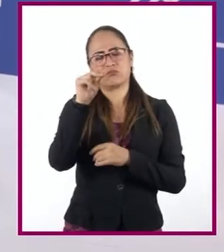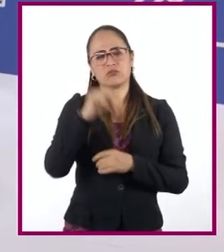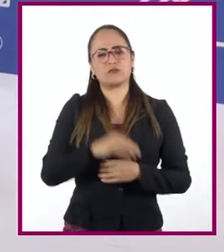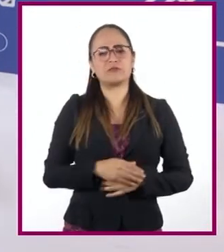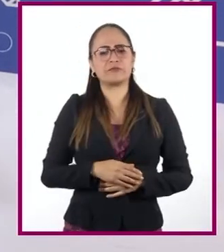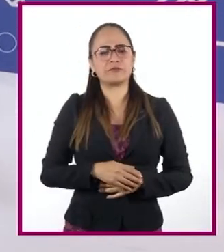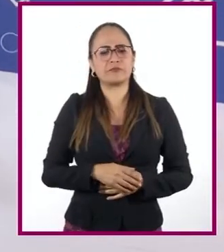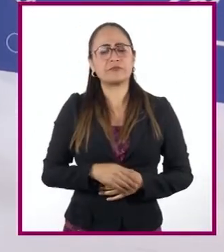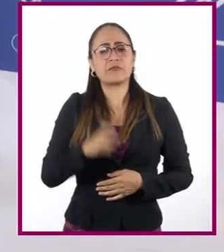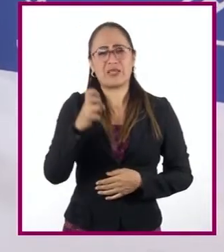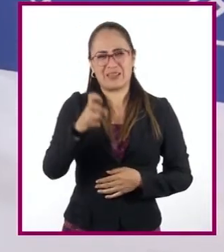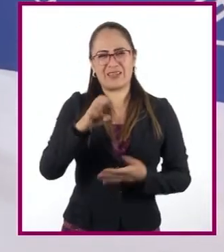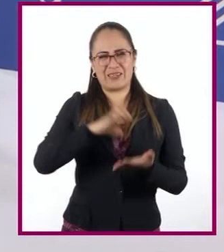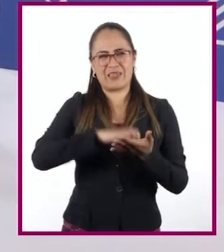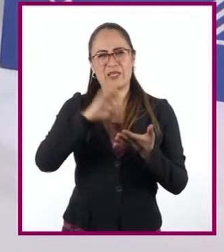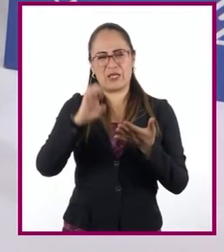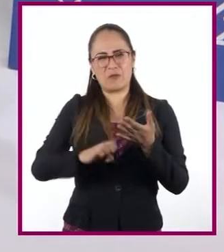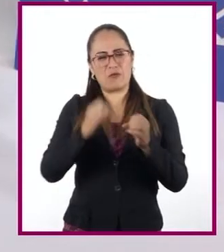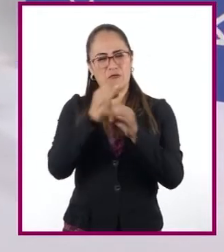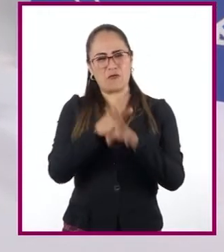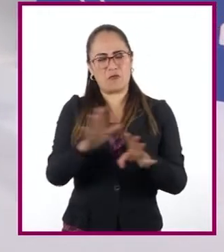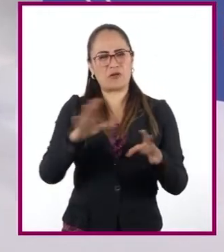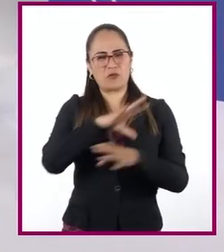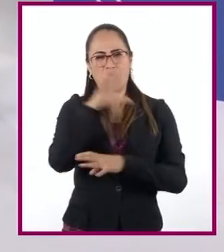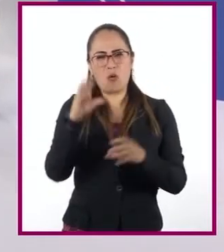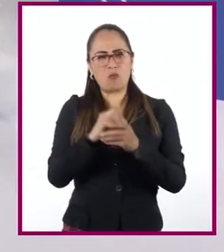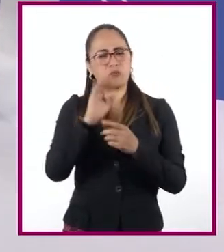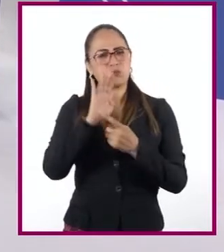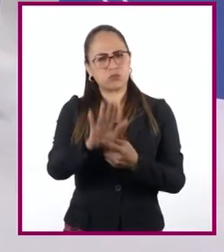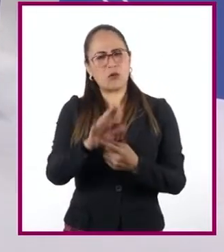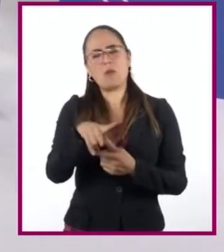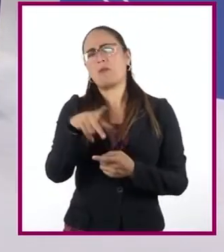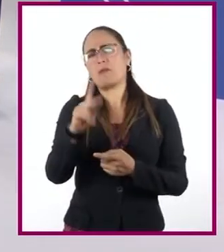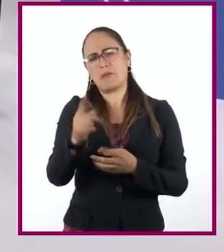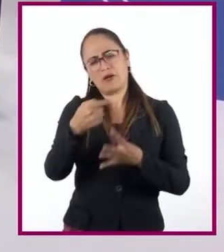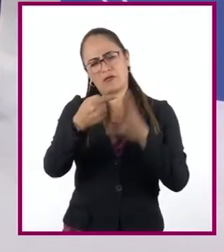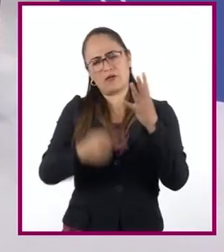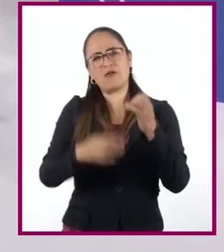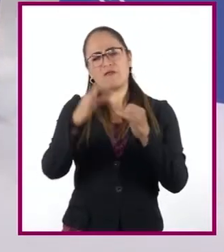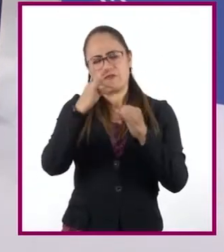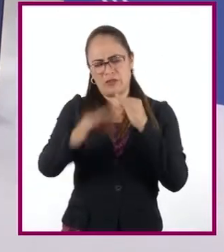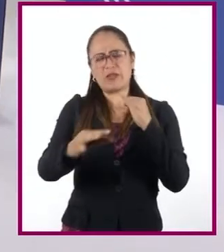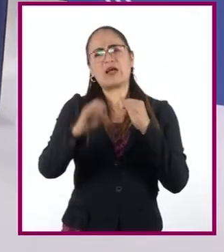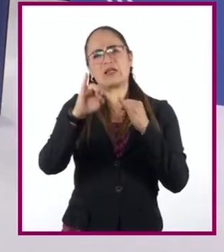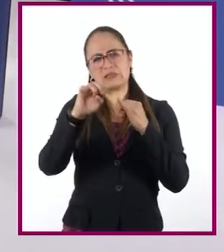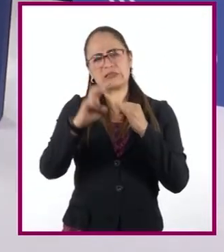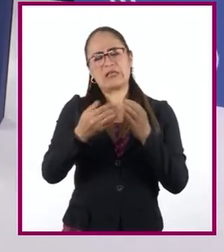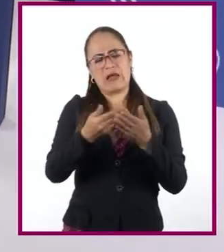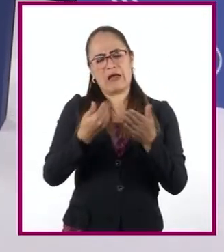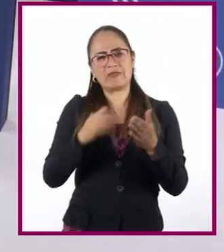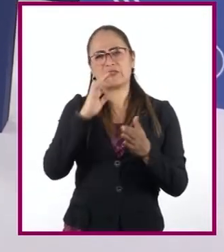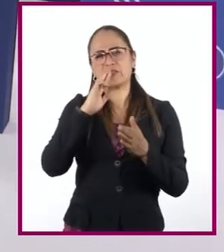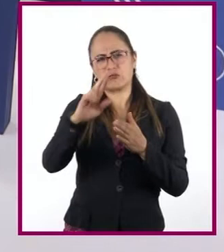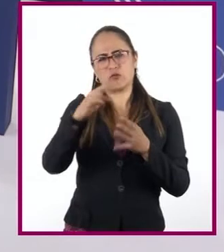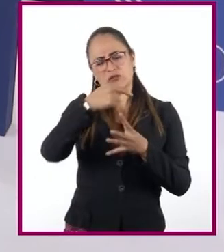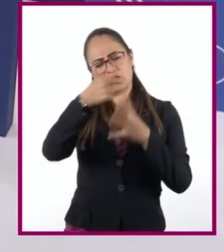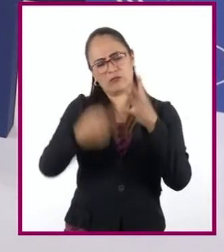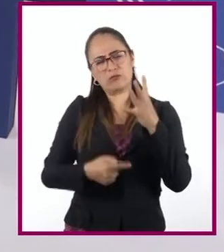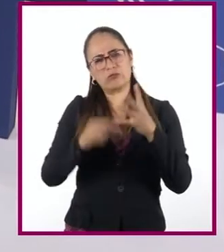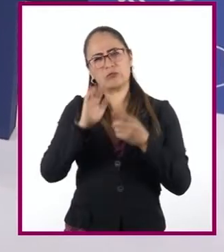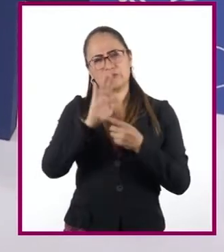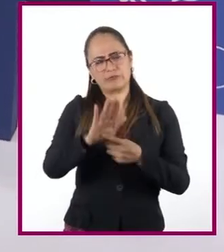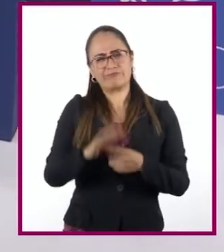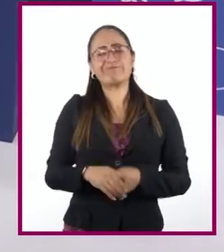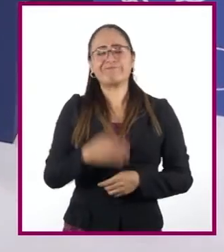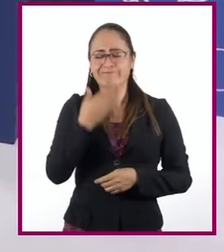ejemplo, aunque no se presentan los datos, sí nos da una conclusión basada en los resultados obtenidos.